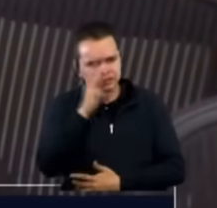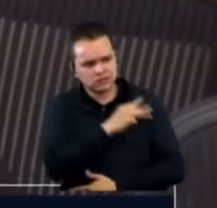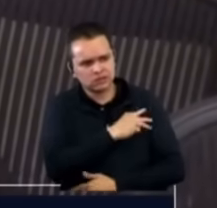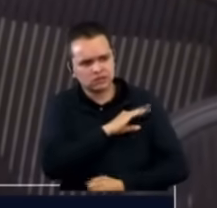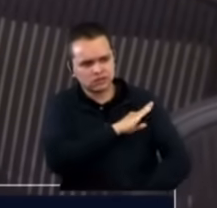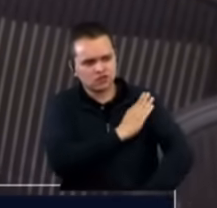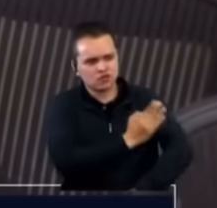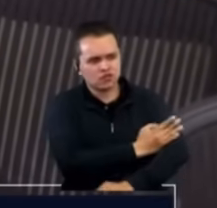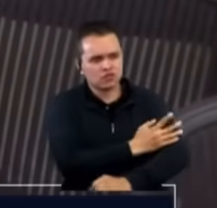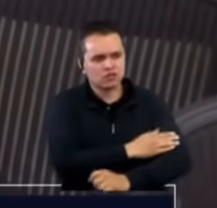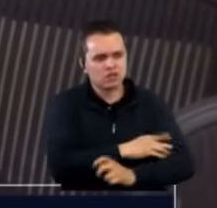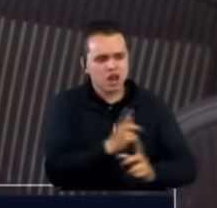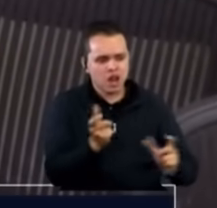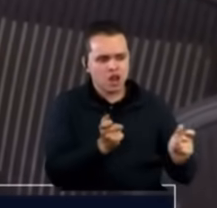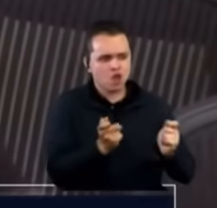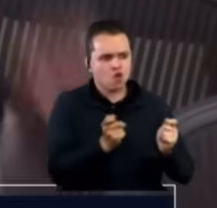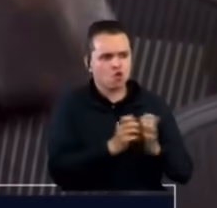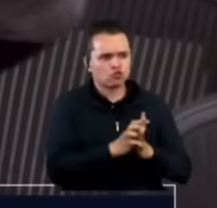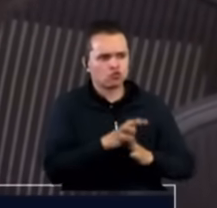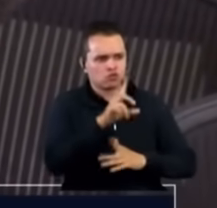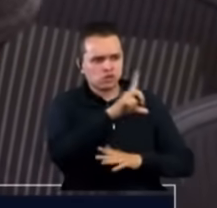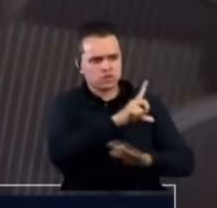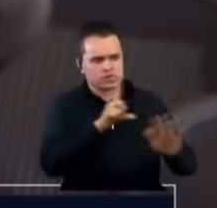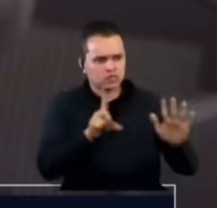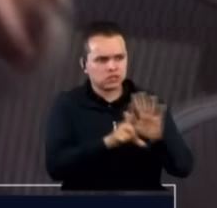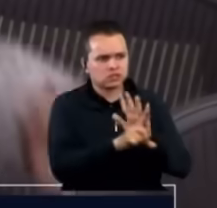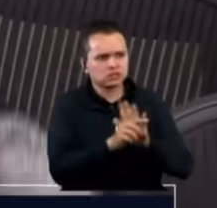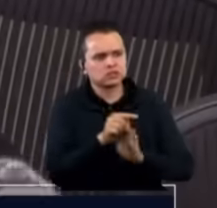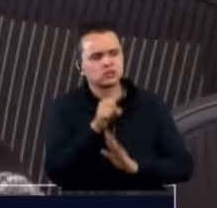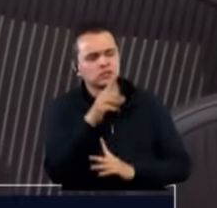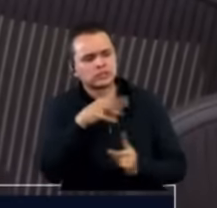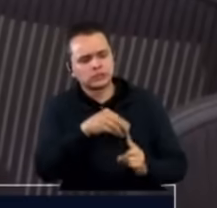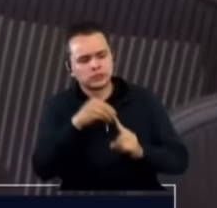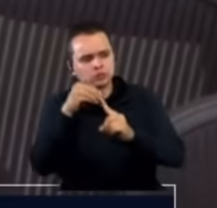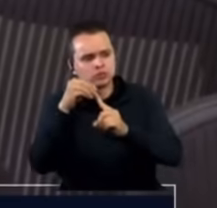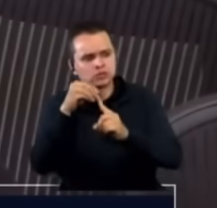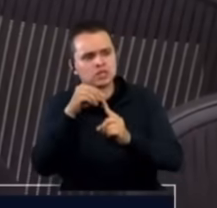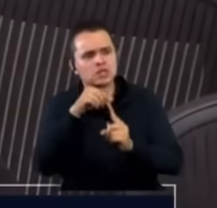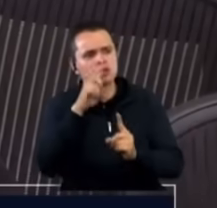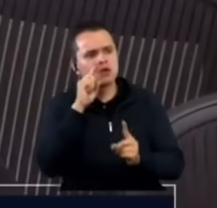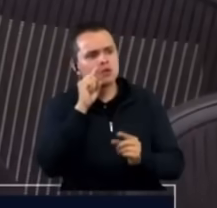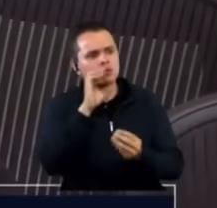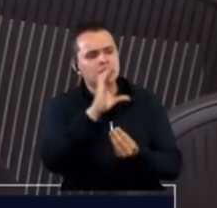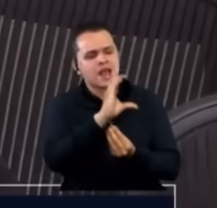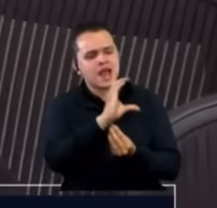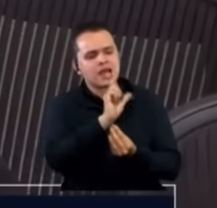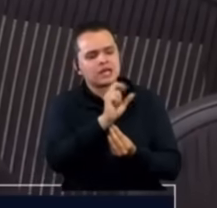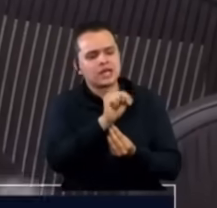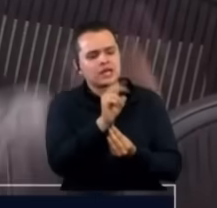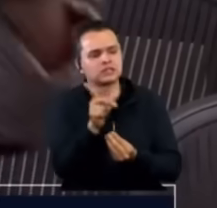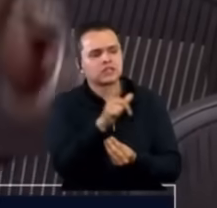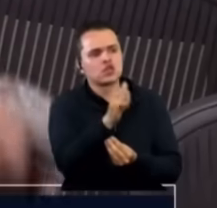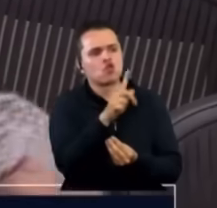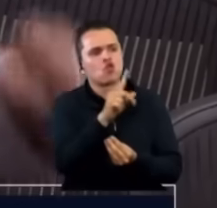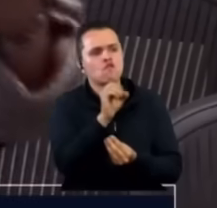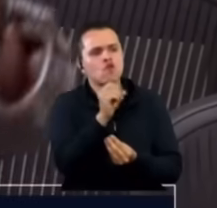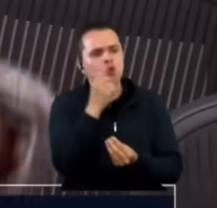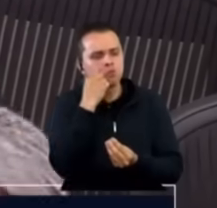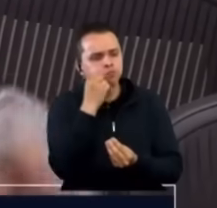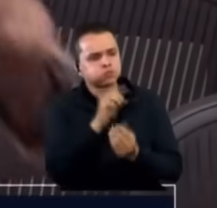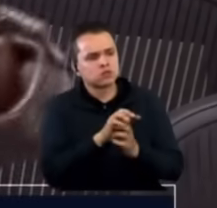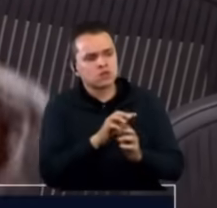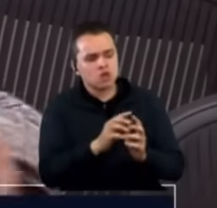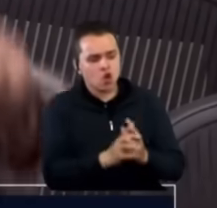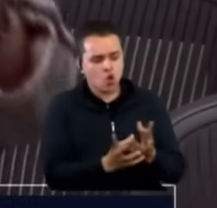y ha fortalecido el control por parte de estructuras criminales, especialmente esos criminales del Clan del Golfo, que casi que